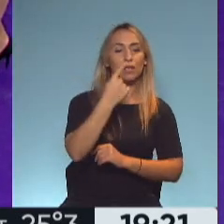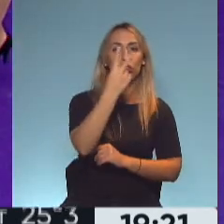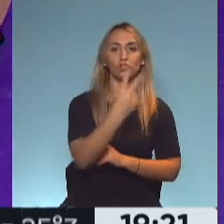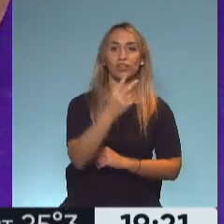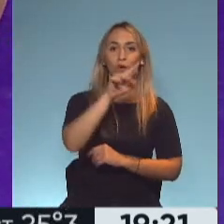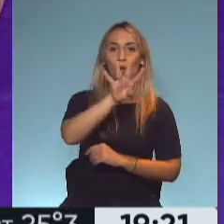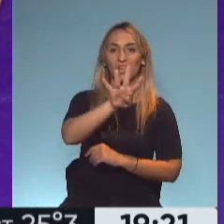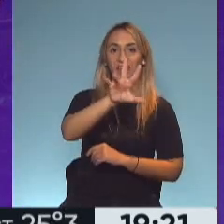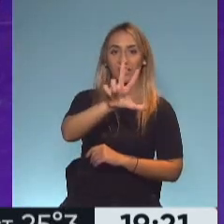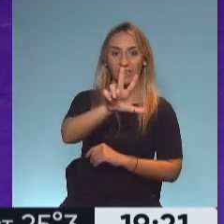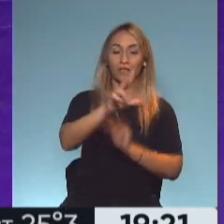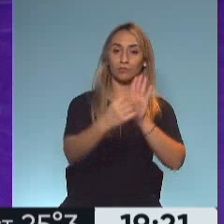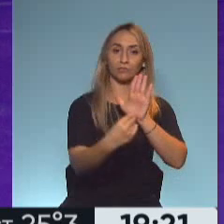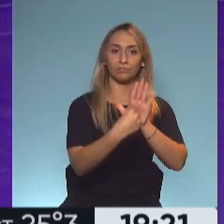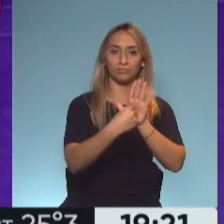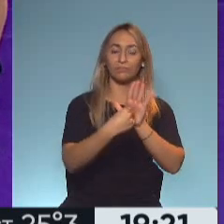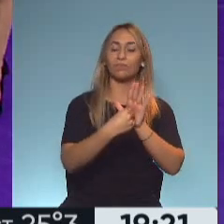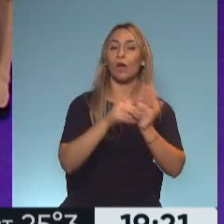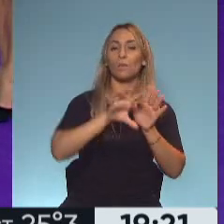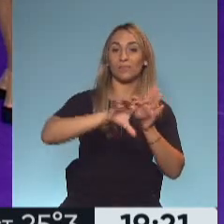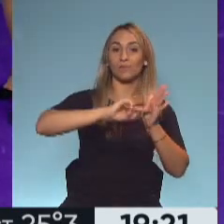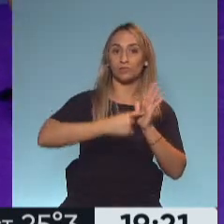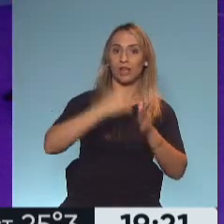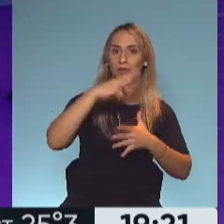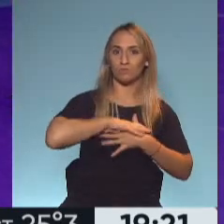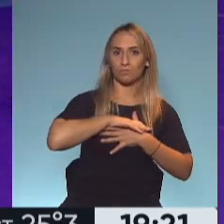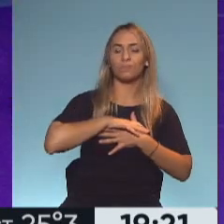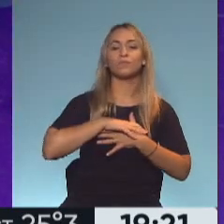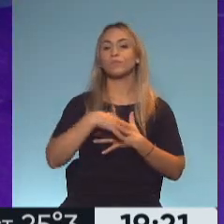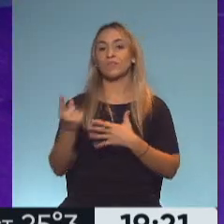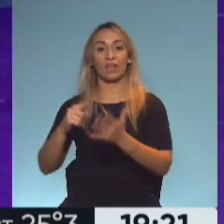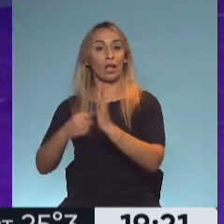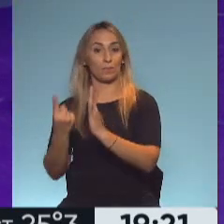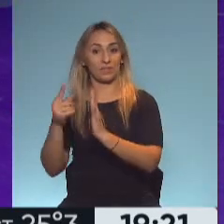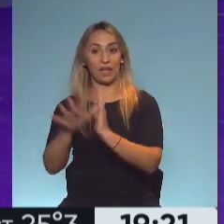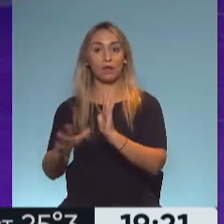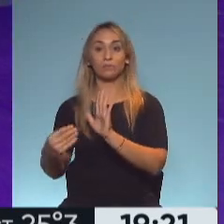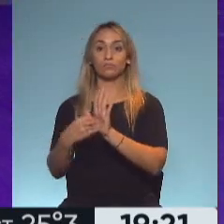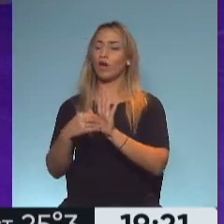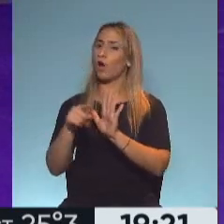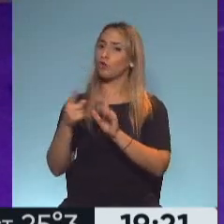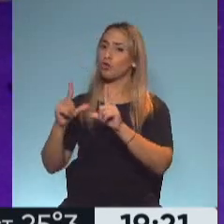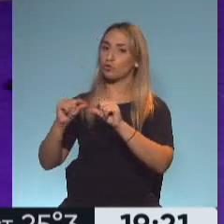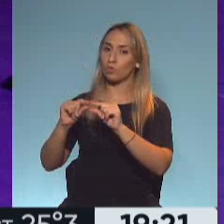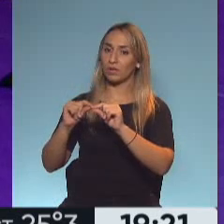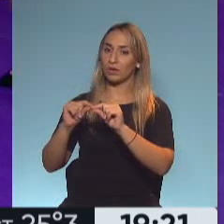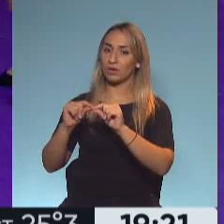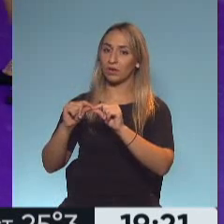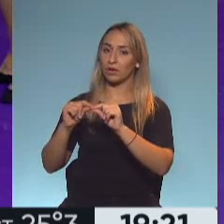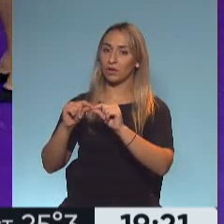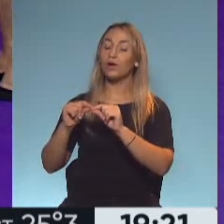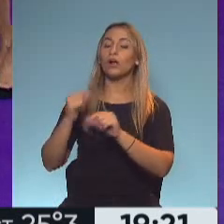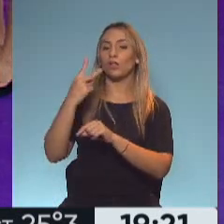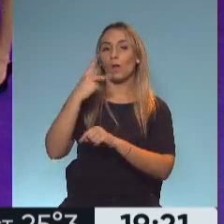6.243 es lo que arrojó provincia de Buenos Aires y la ciudad autónoma de Buenos Aires arrojó otro resultado con